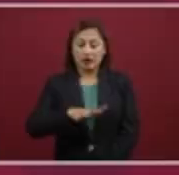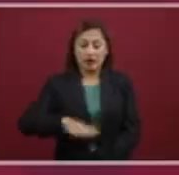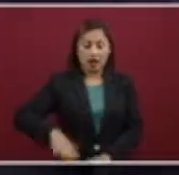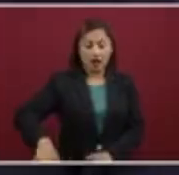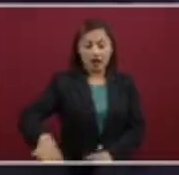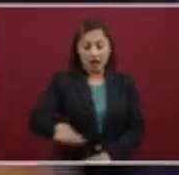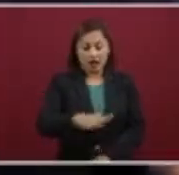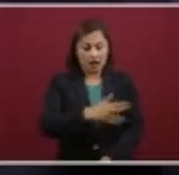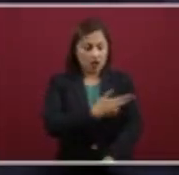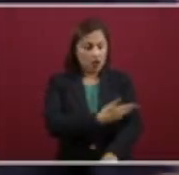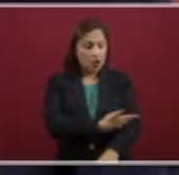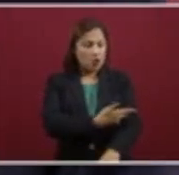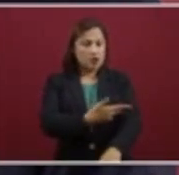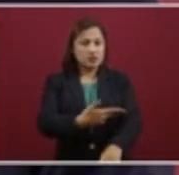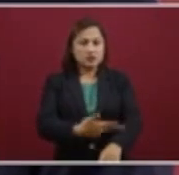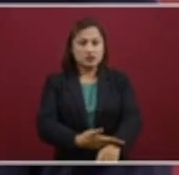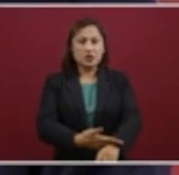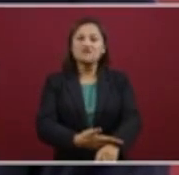se puede todo.